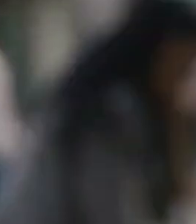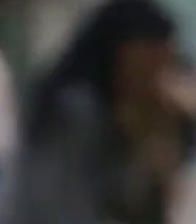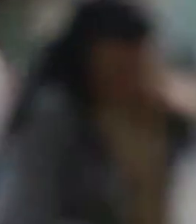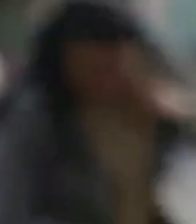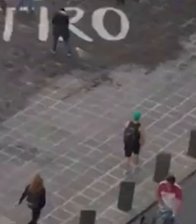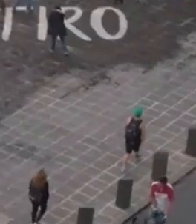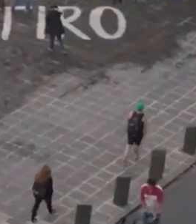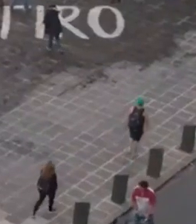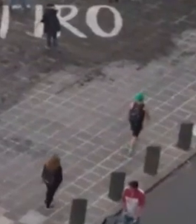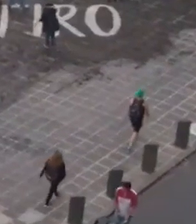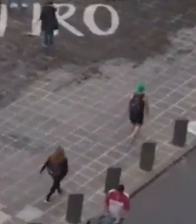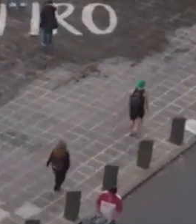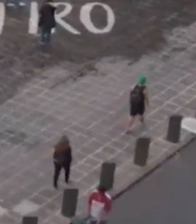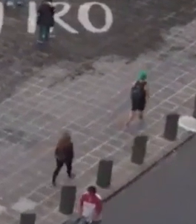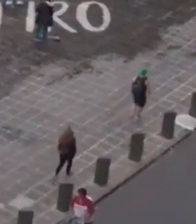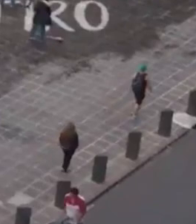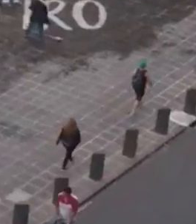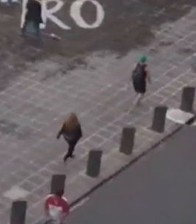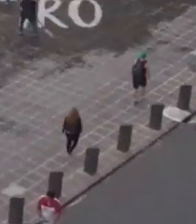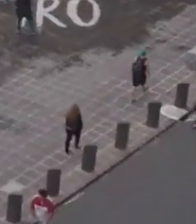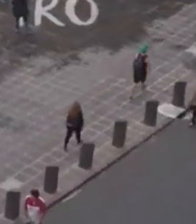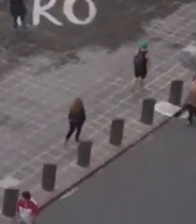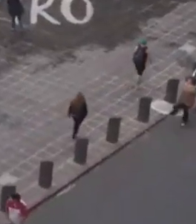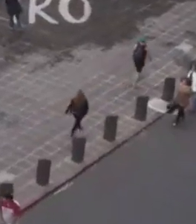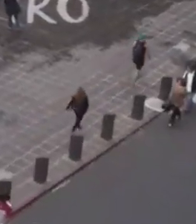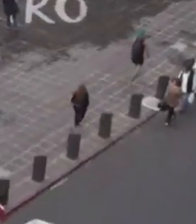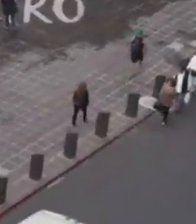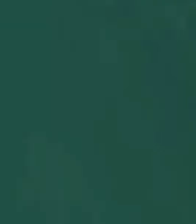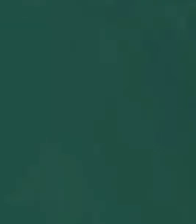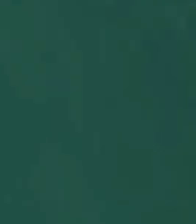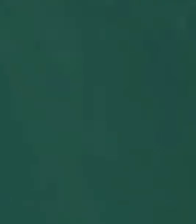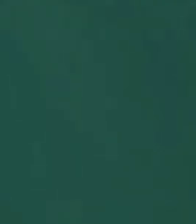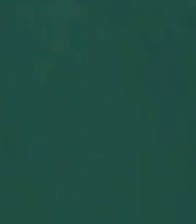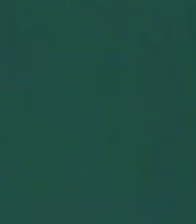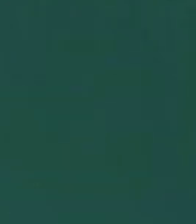lo logramos. Inscríbanos ya.